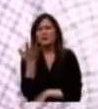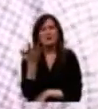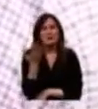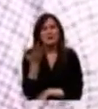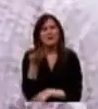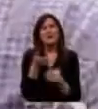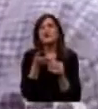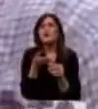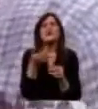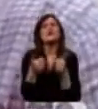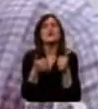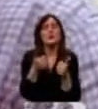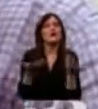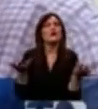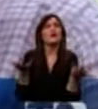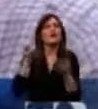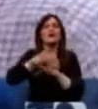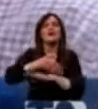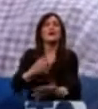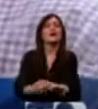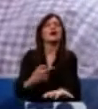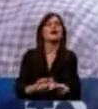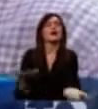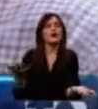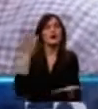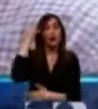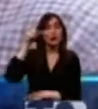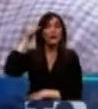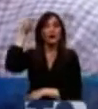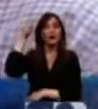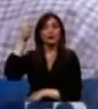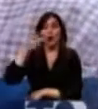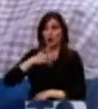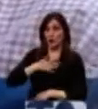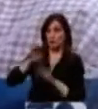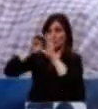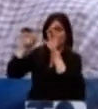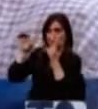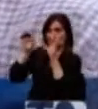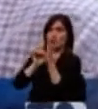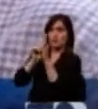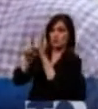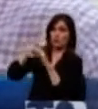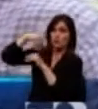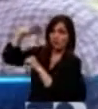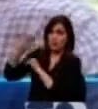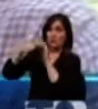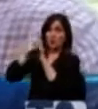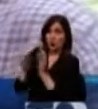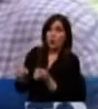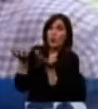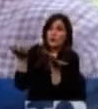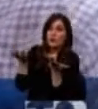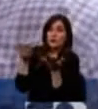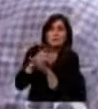requiere la información. ¿Qué viene después cuando ya el Estado se entere de cuánto dinero bien habido hay en el